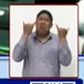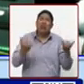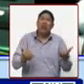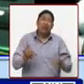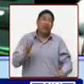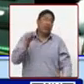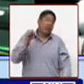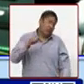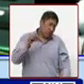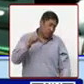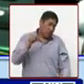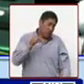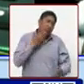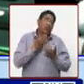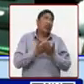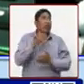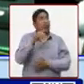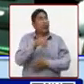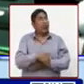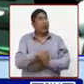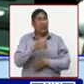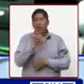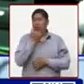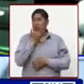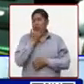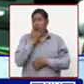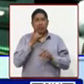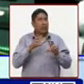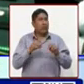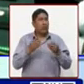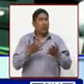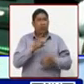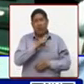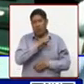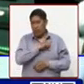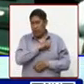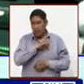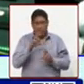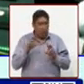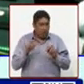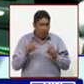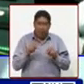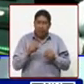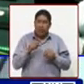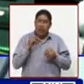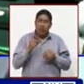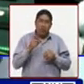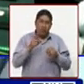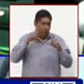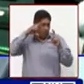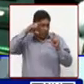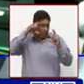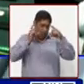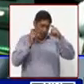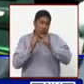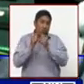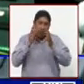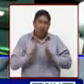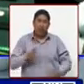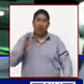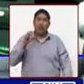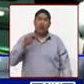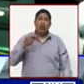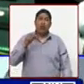Sí, sí, sí. Richard, ¿cómo te va? Muy buenas noches. Pasa que no había policía, hay que decirlo. Un fotógrafo y un colega,